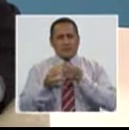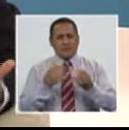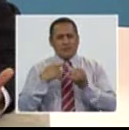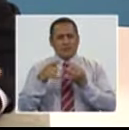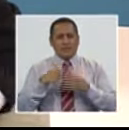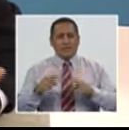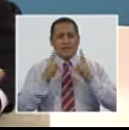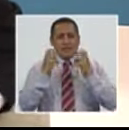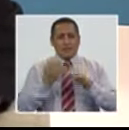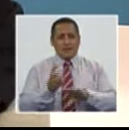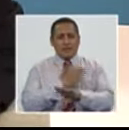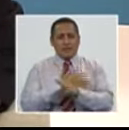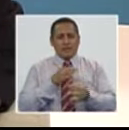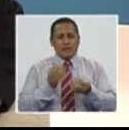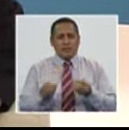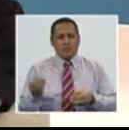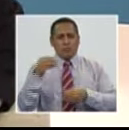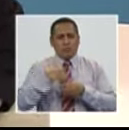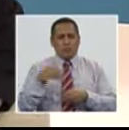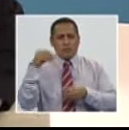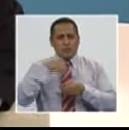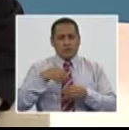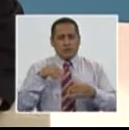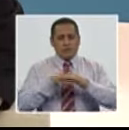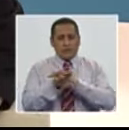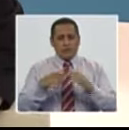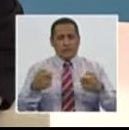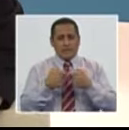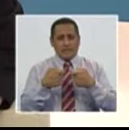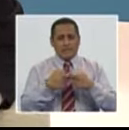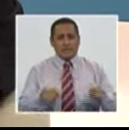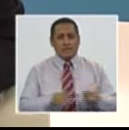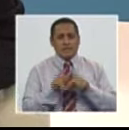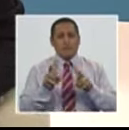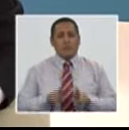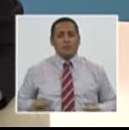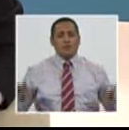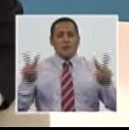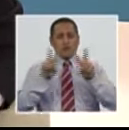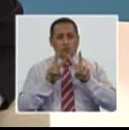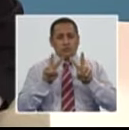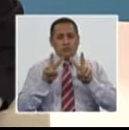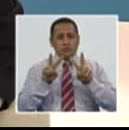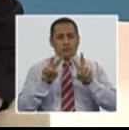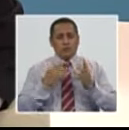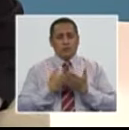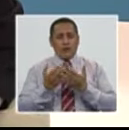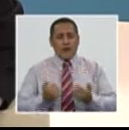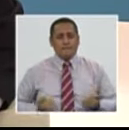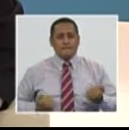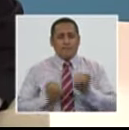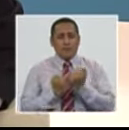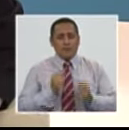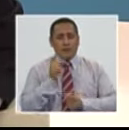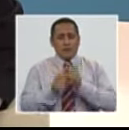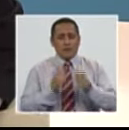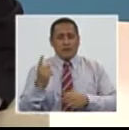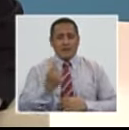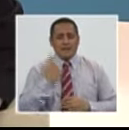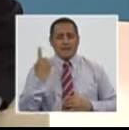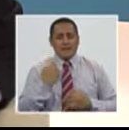catálogo de temas que ustedes han incorporado en su página web y que constituye un valioso apoyo para